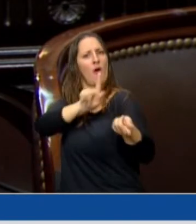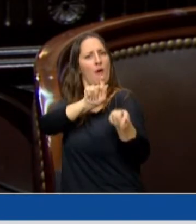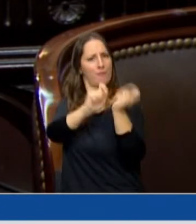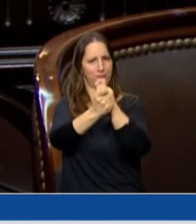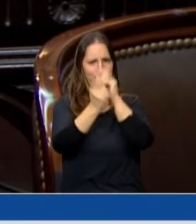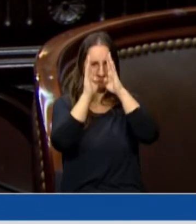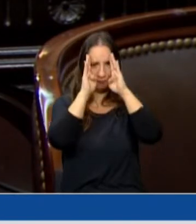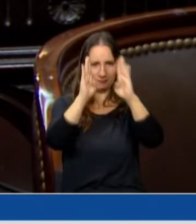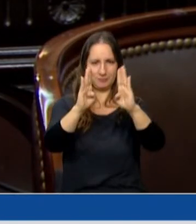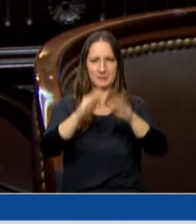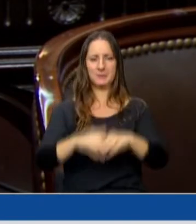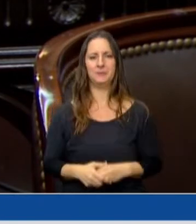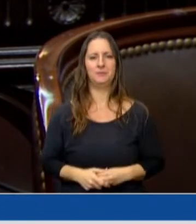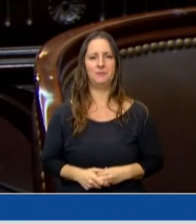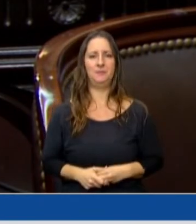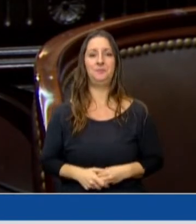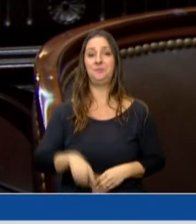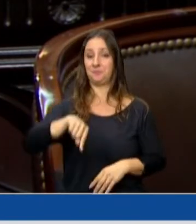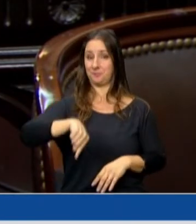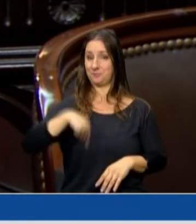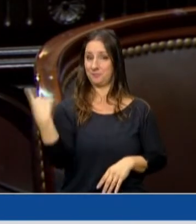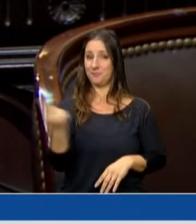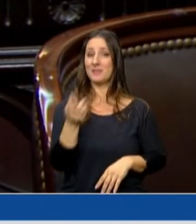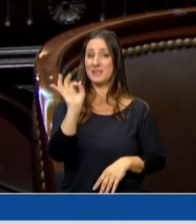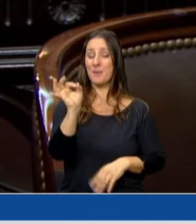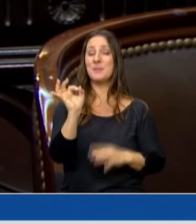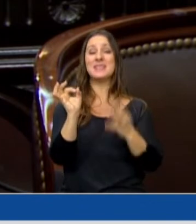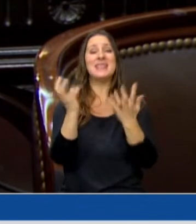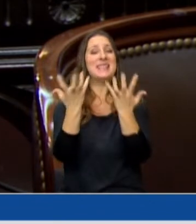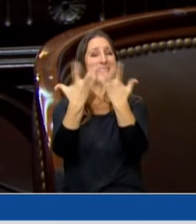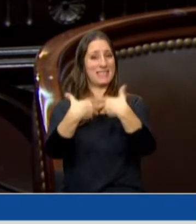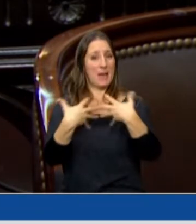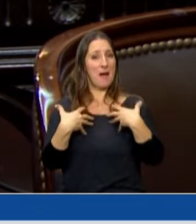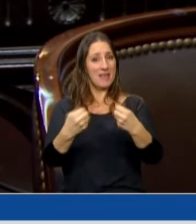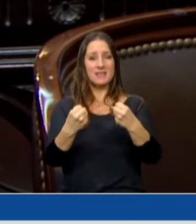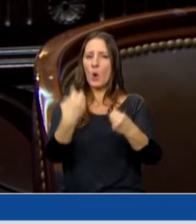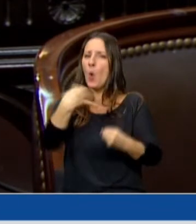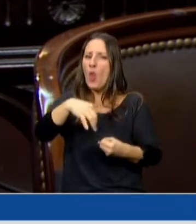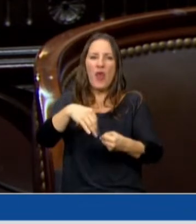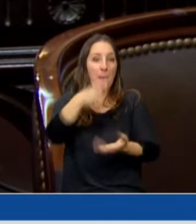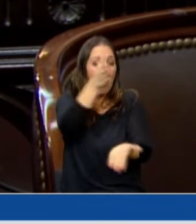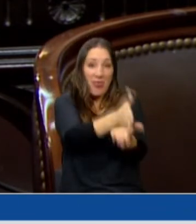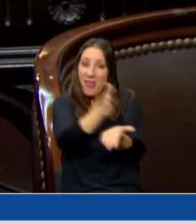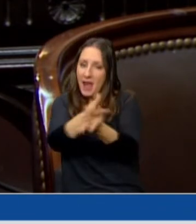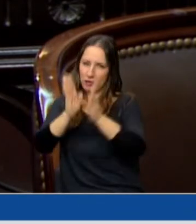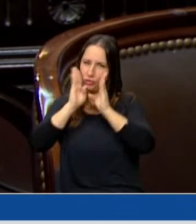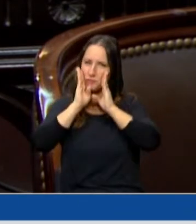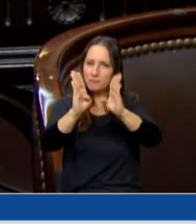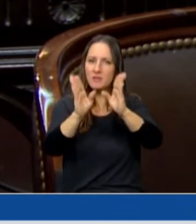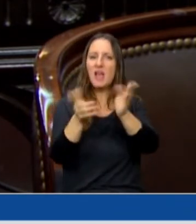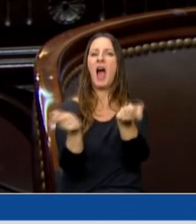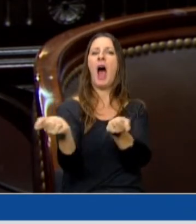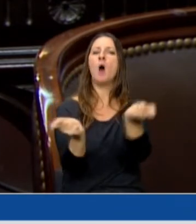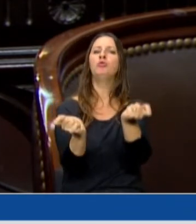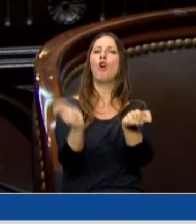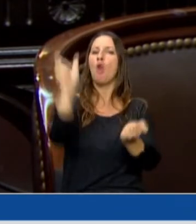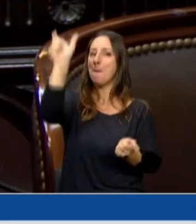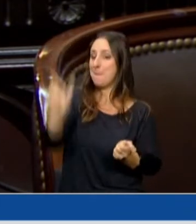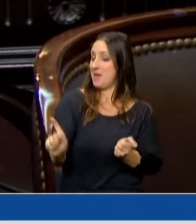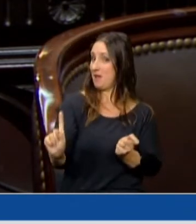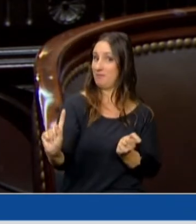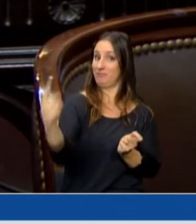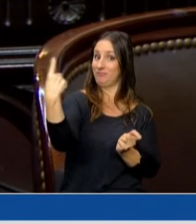derecho. Y hoy entendemos que el sistema sanitario tiene que estar centrado en los derechos y en la autonomía del